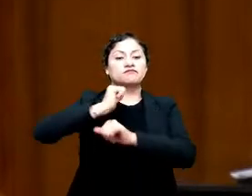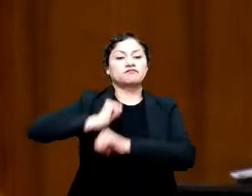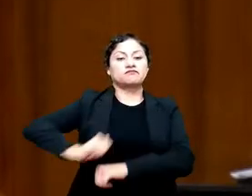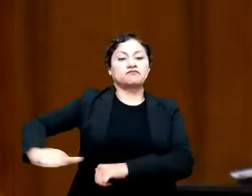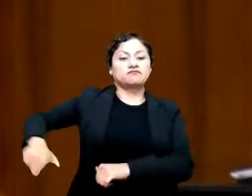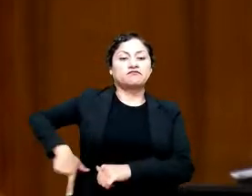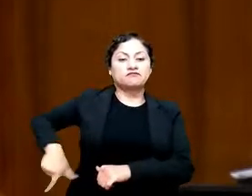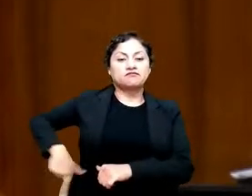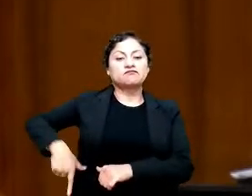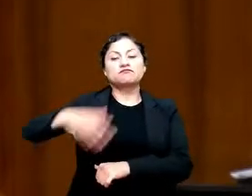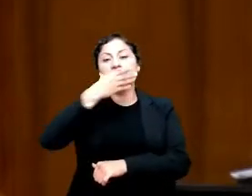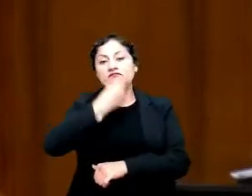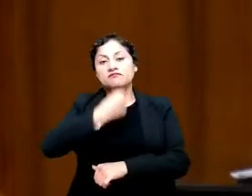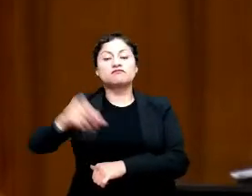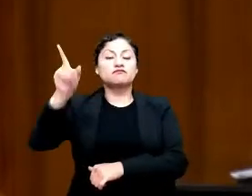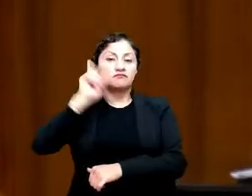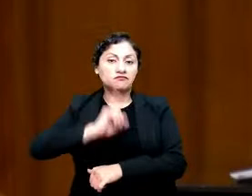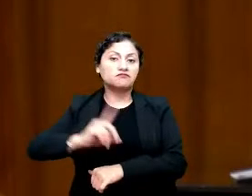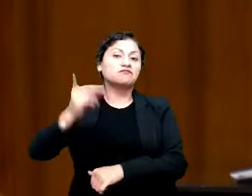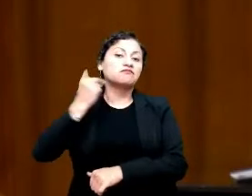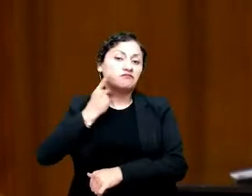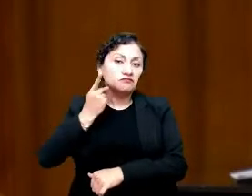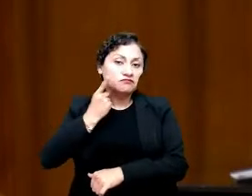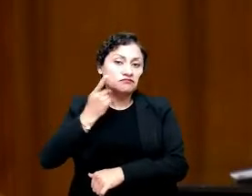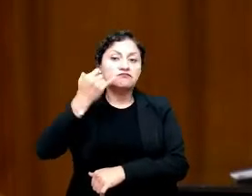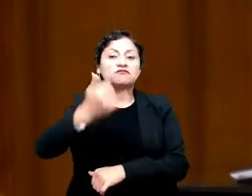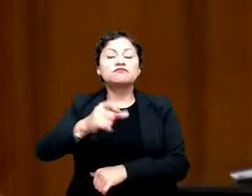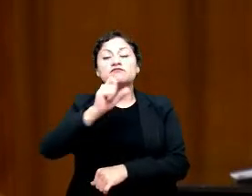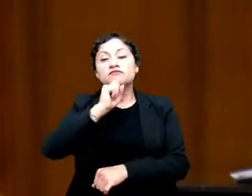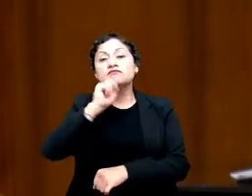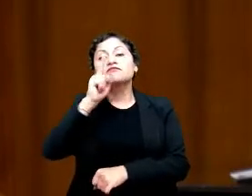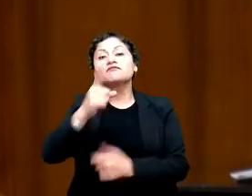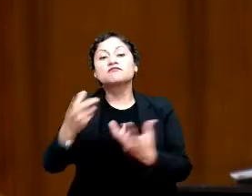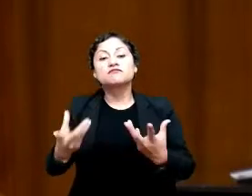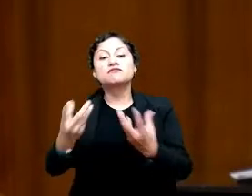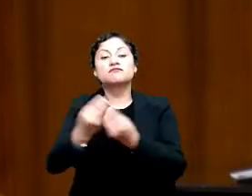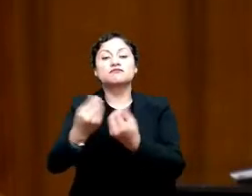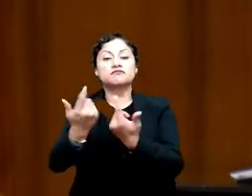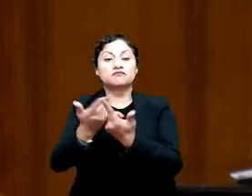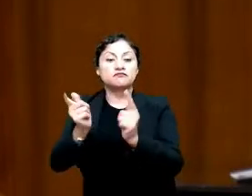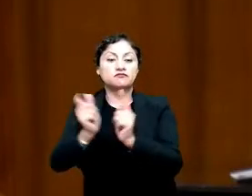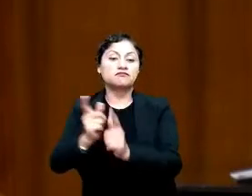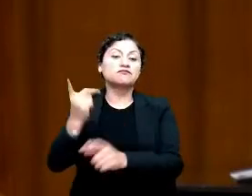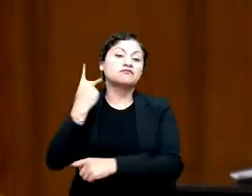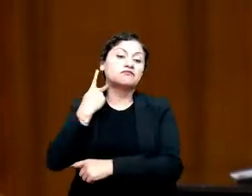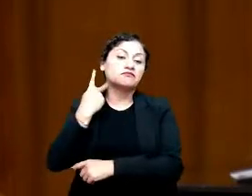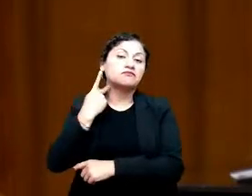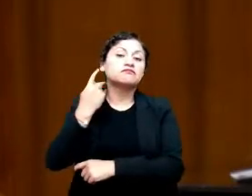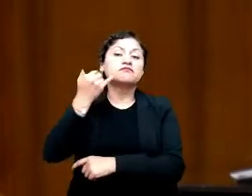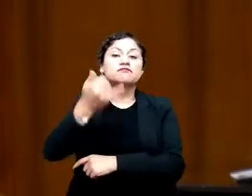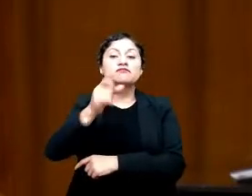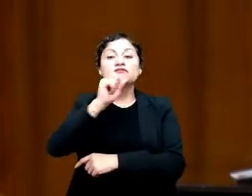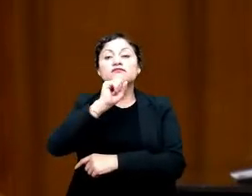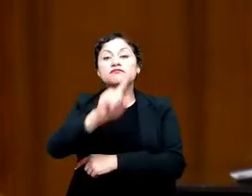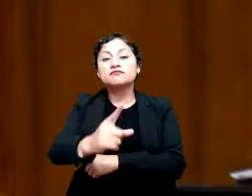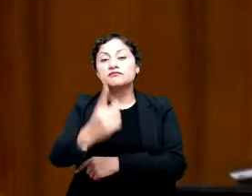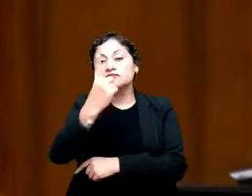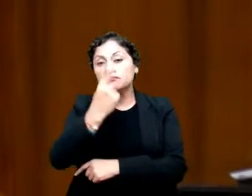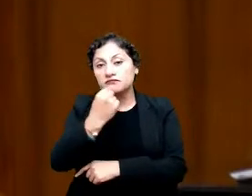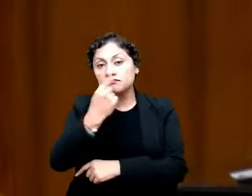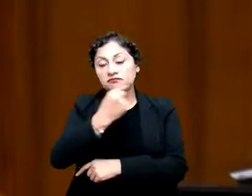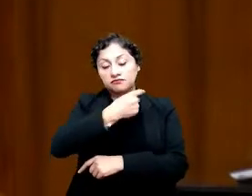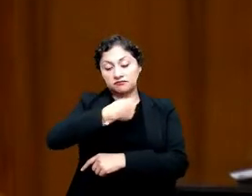las y los diputados, junto con los partidos políticos y los policías, somos